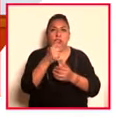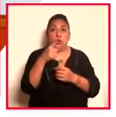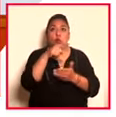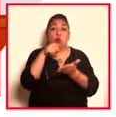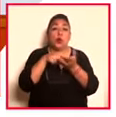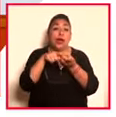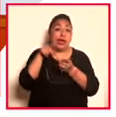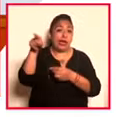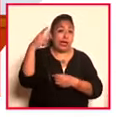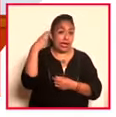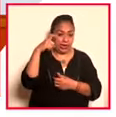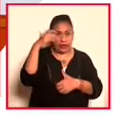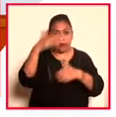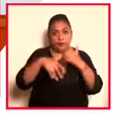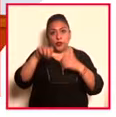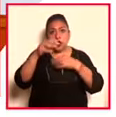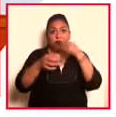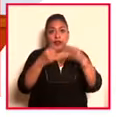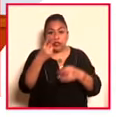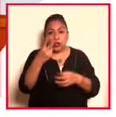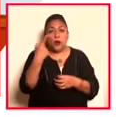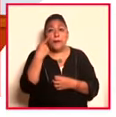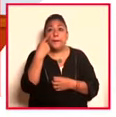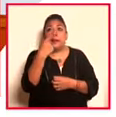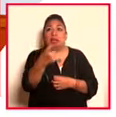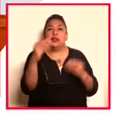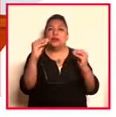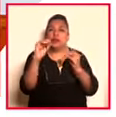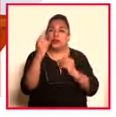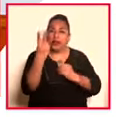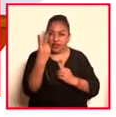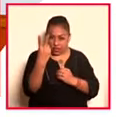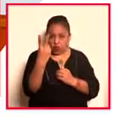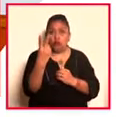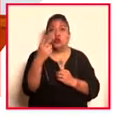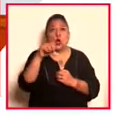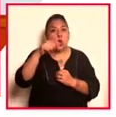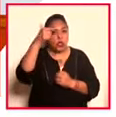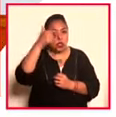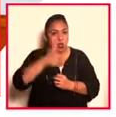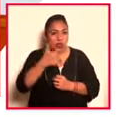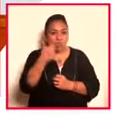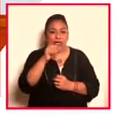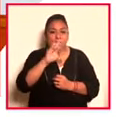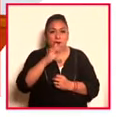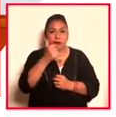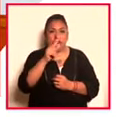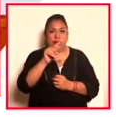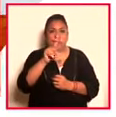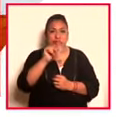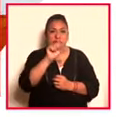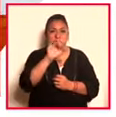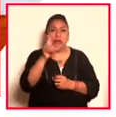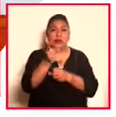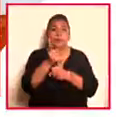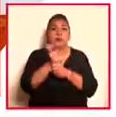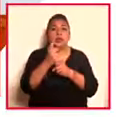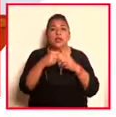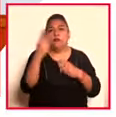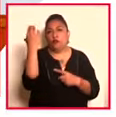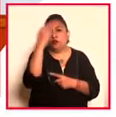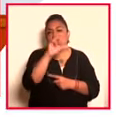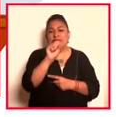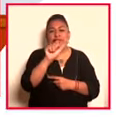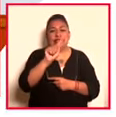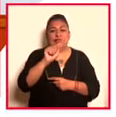Querétaro. Al término de este espacio informativo, no se pierdan Debate 22. Esta noche, Gaby Tlaseca recibe al fotógrafo Santiago